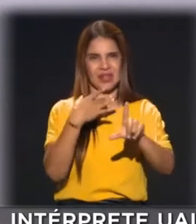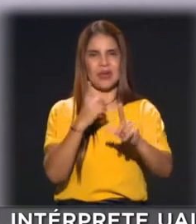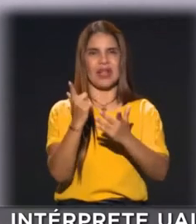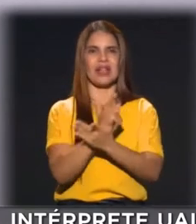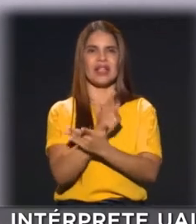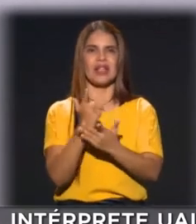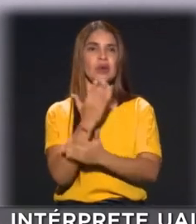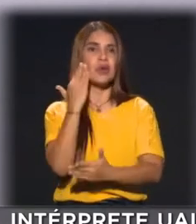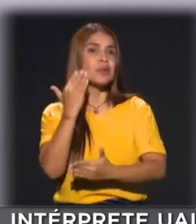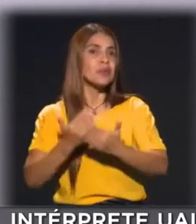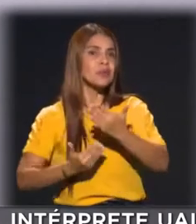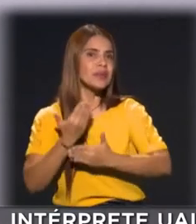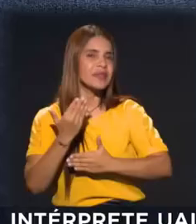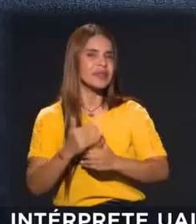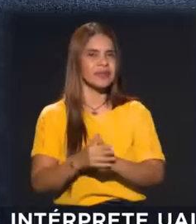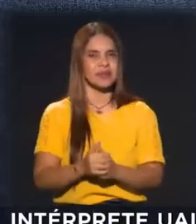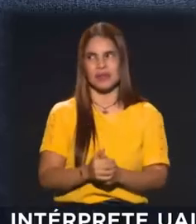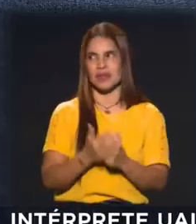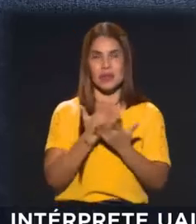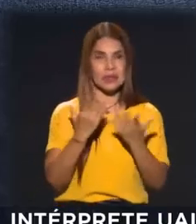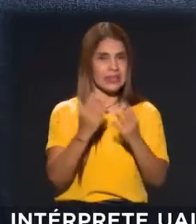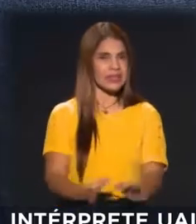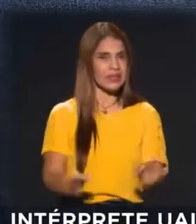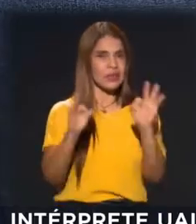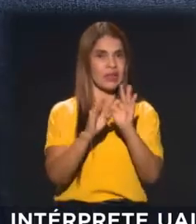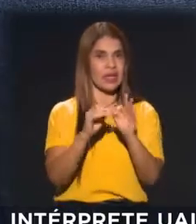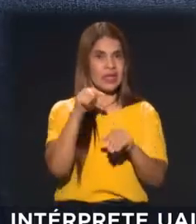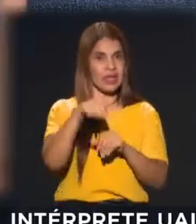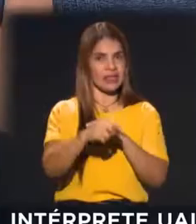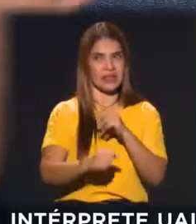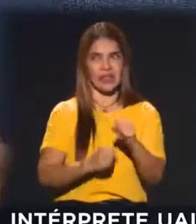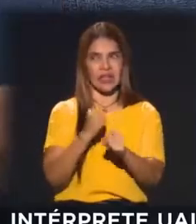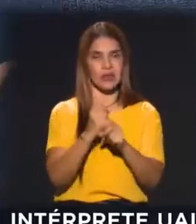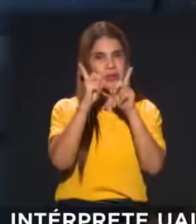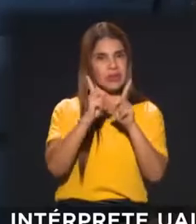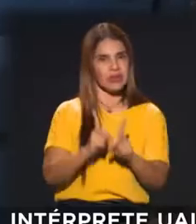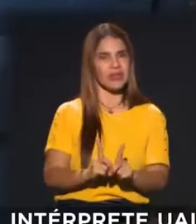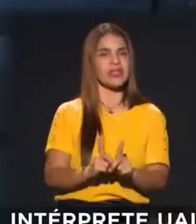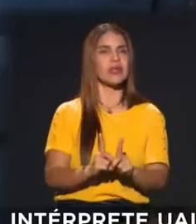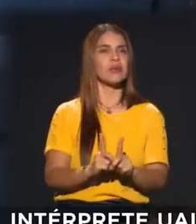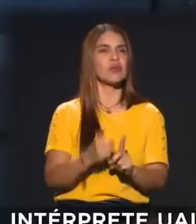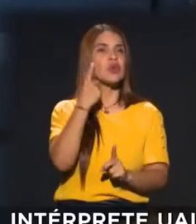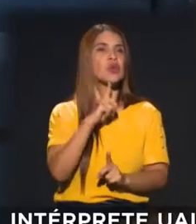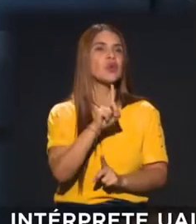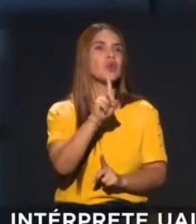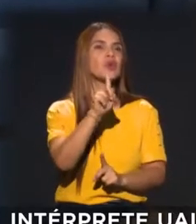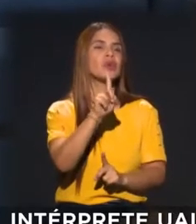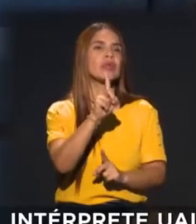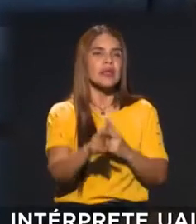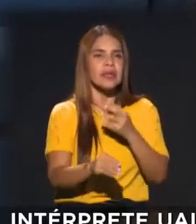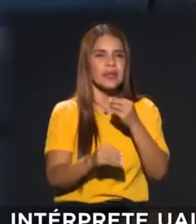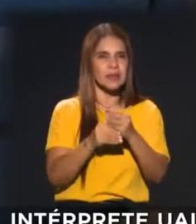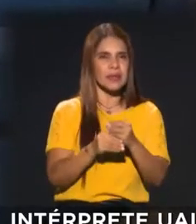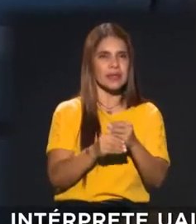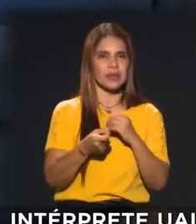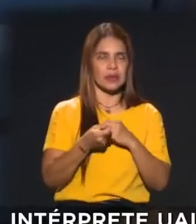a iniciar? ¿Cuándo arranca todo? Sí, esa es una cosa súper importante este año, y es que decidimos añadir un día más a la feria. Va